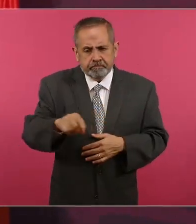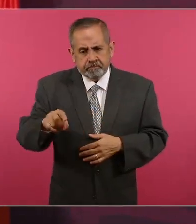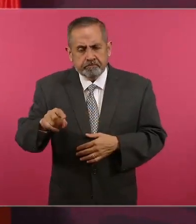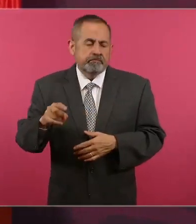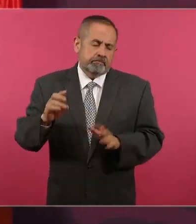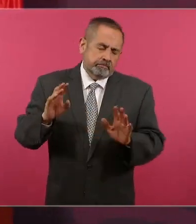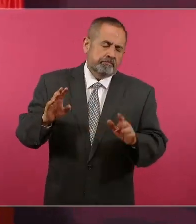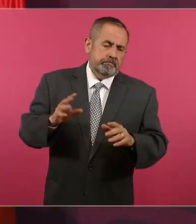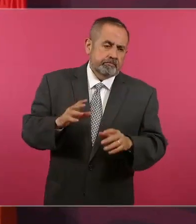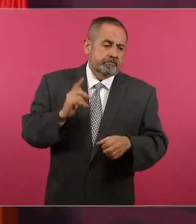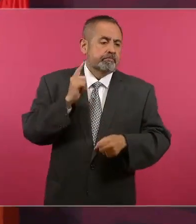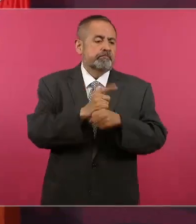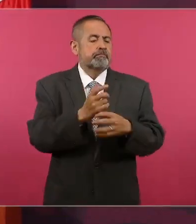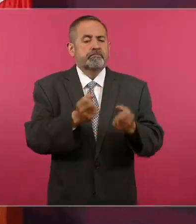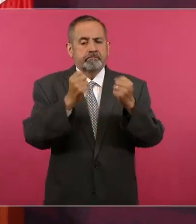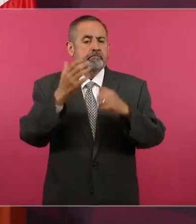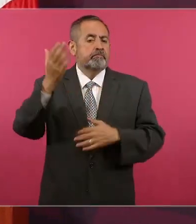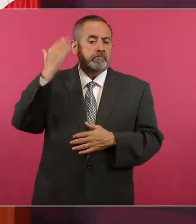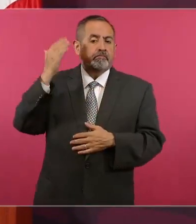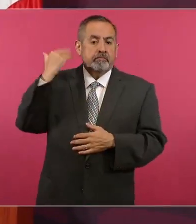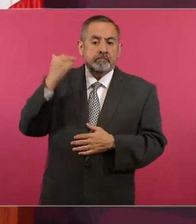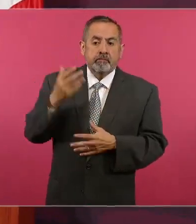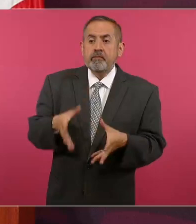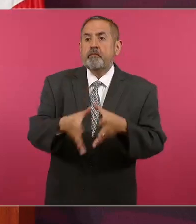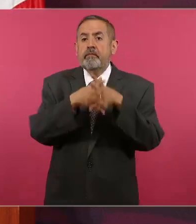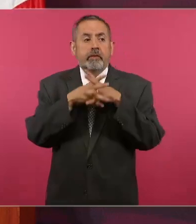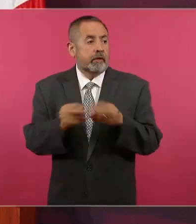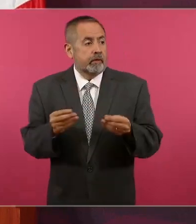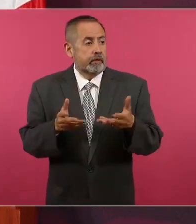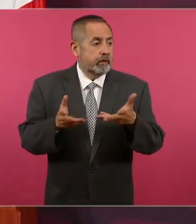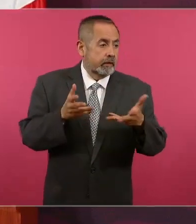habían considerado desaparecidas.